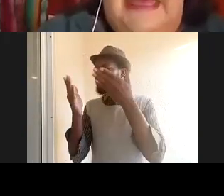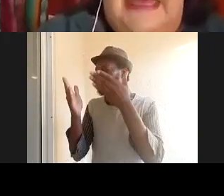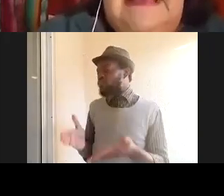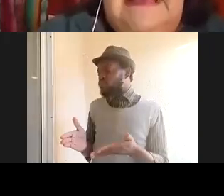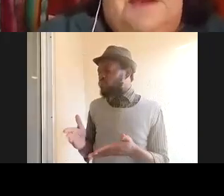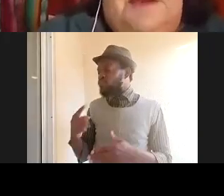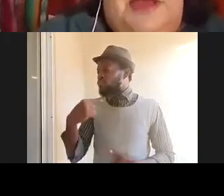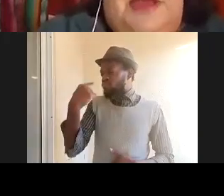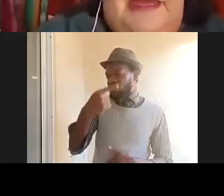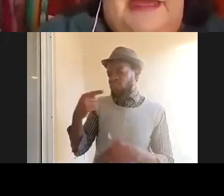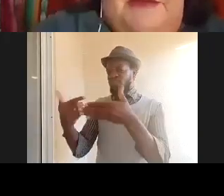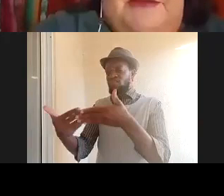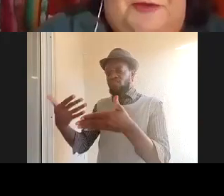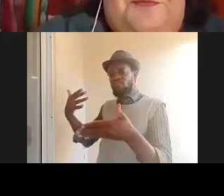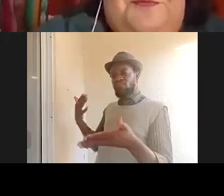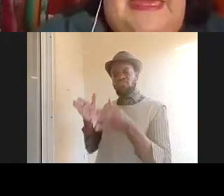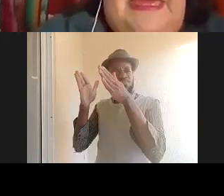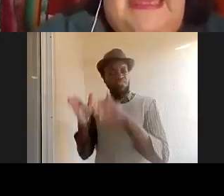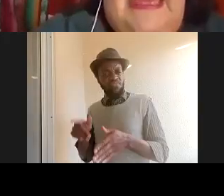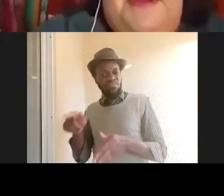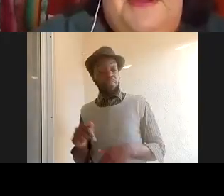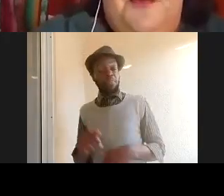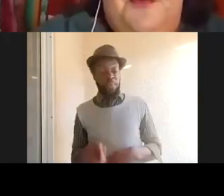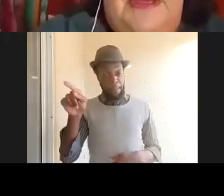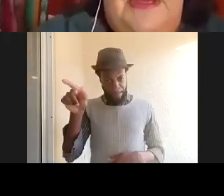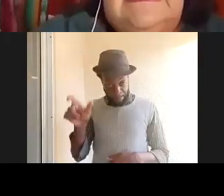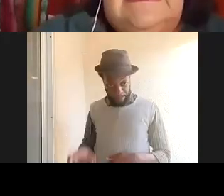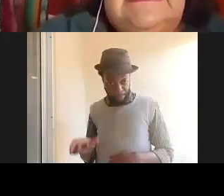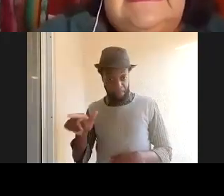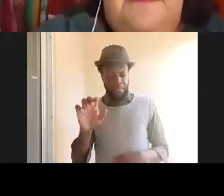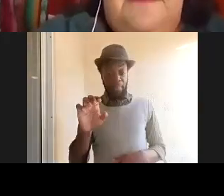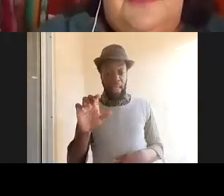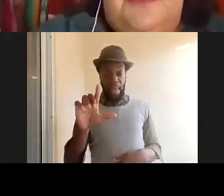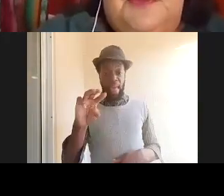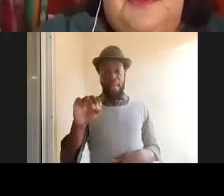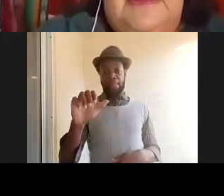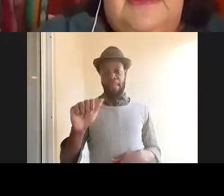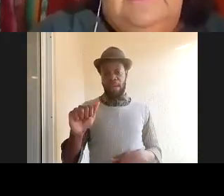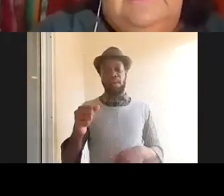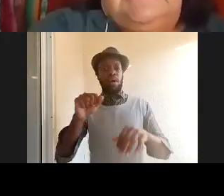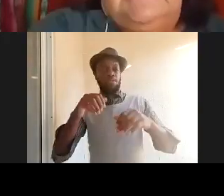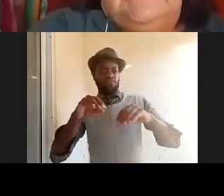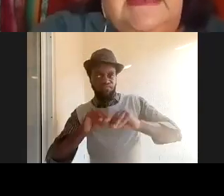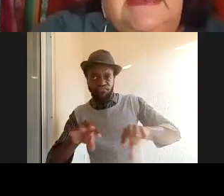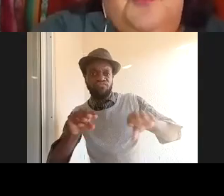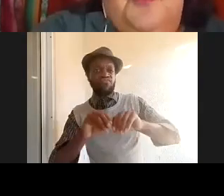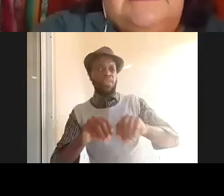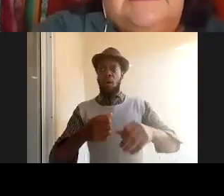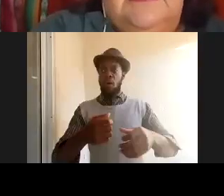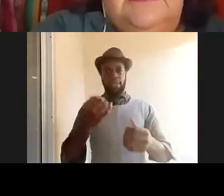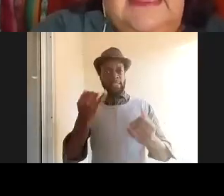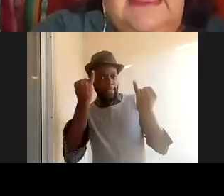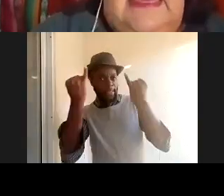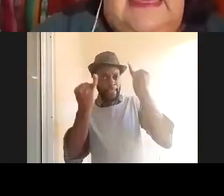quién es Elma Perdomo. Elma Perdomo es licenciada en periodismo, es bachiller en